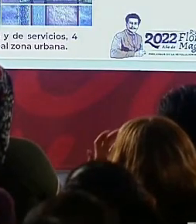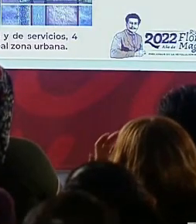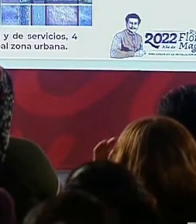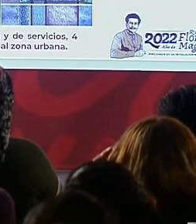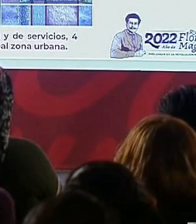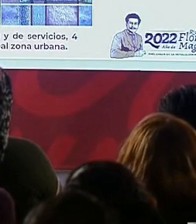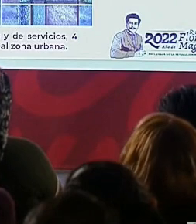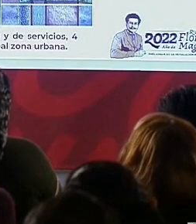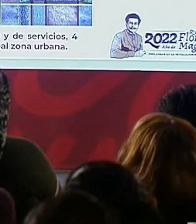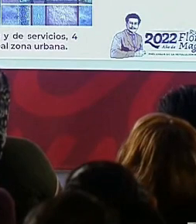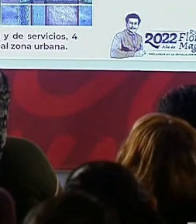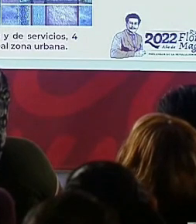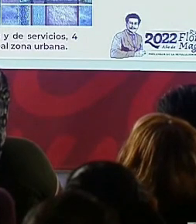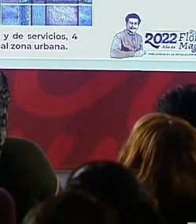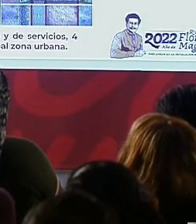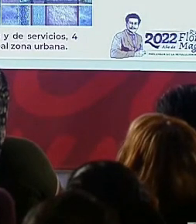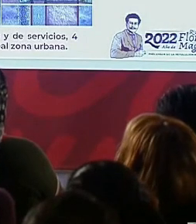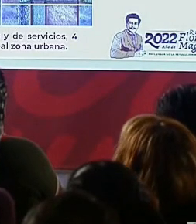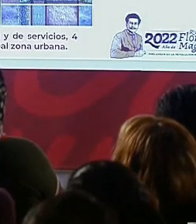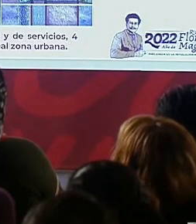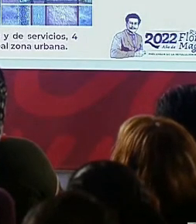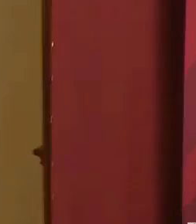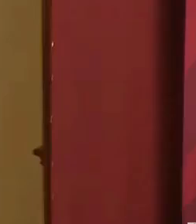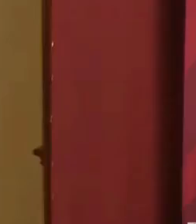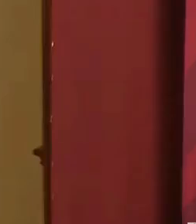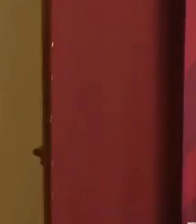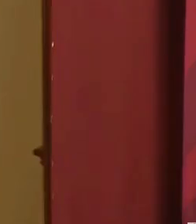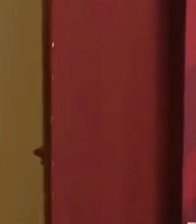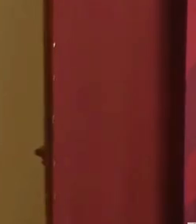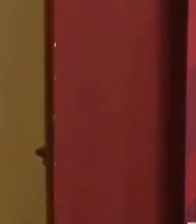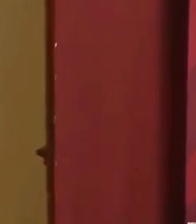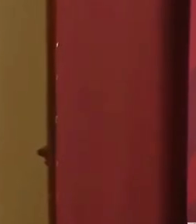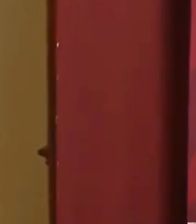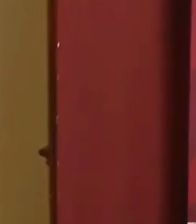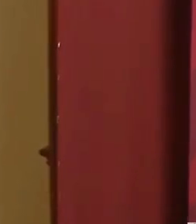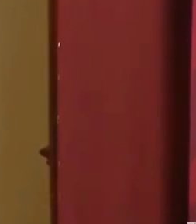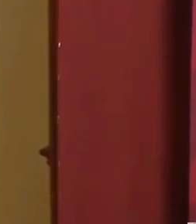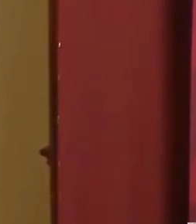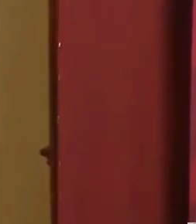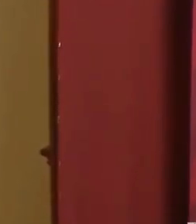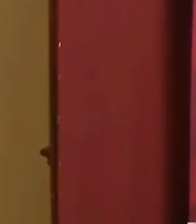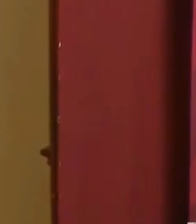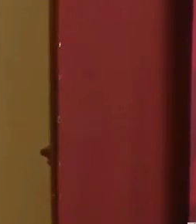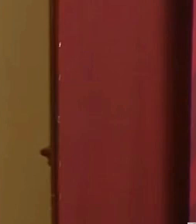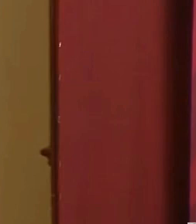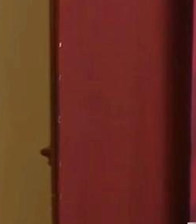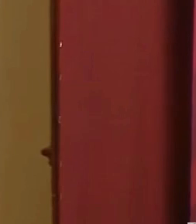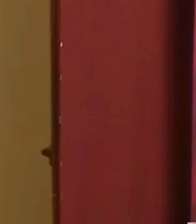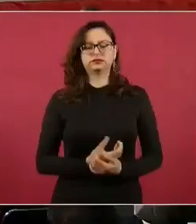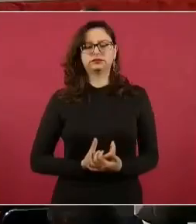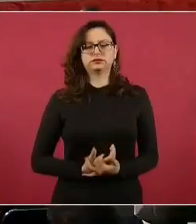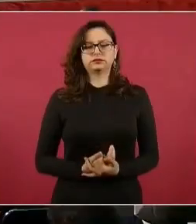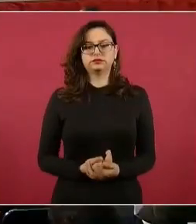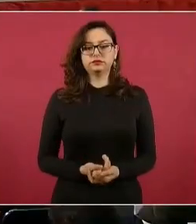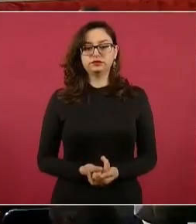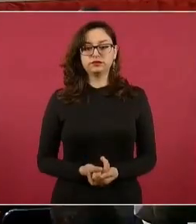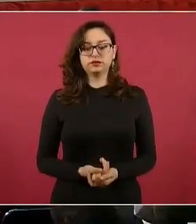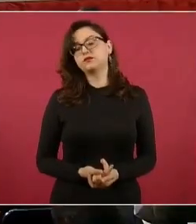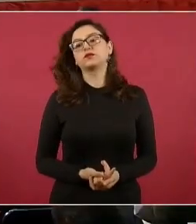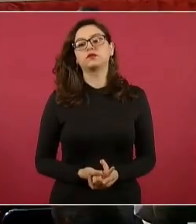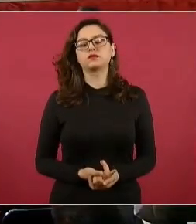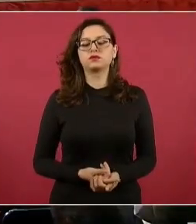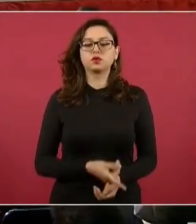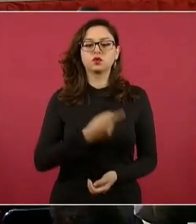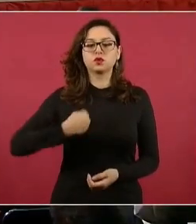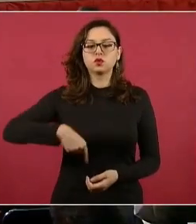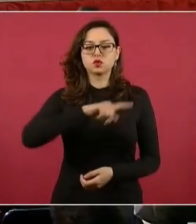en la carretera federal de oaxaca al istmo de tehuantepec y en este sentido queremos informar que